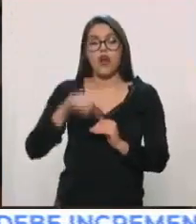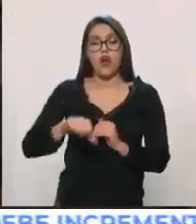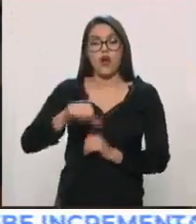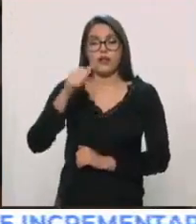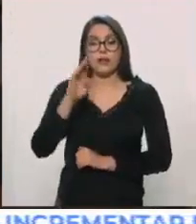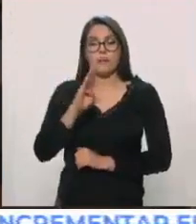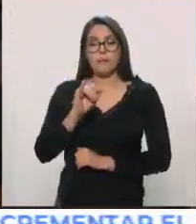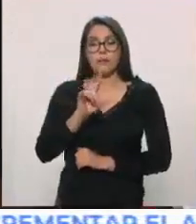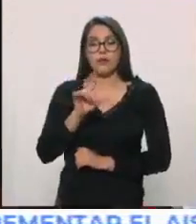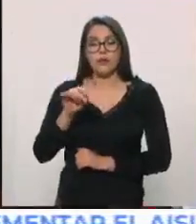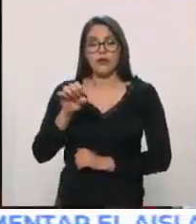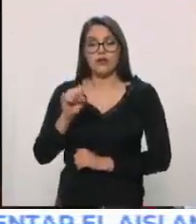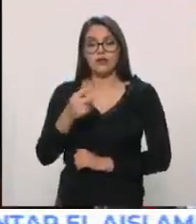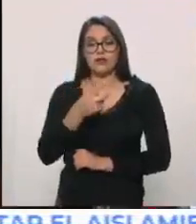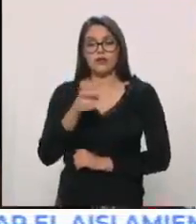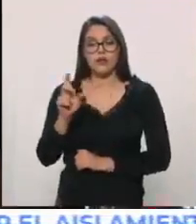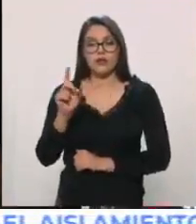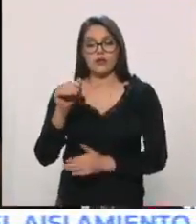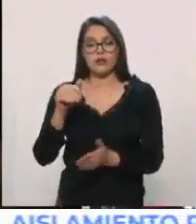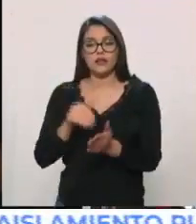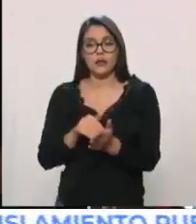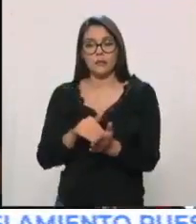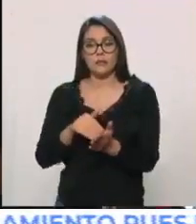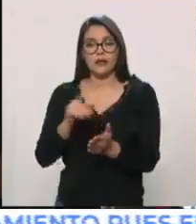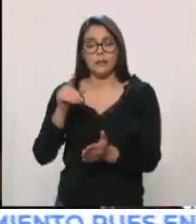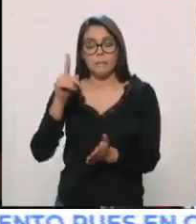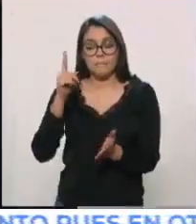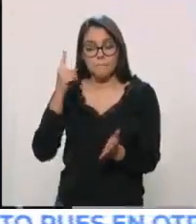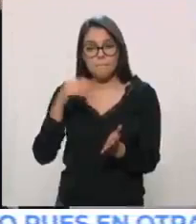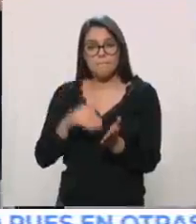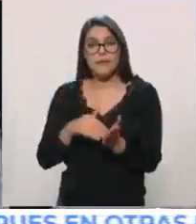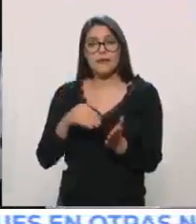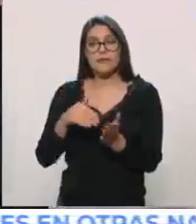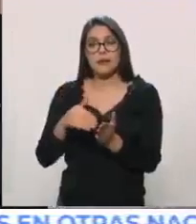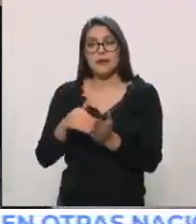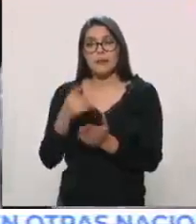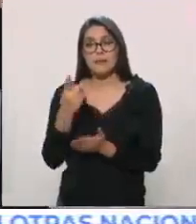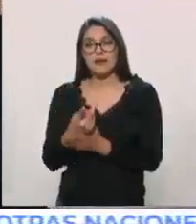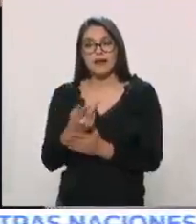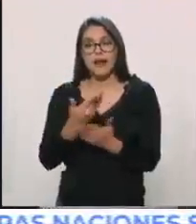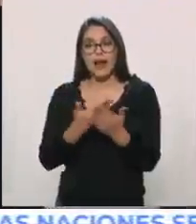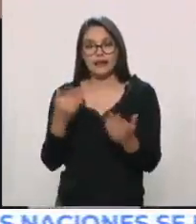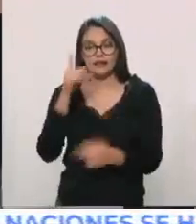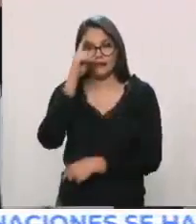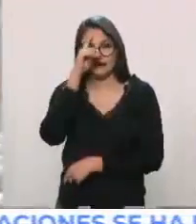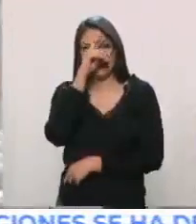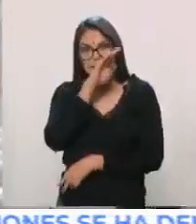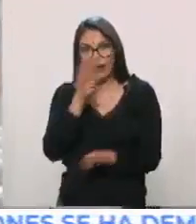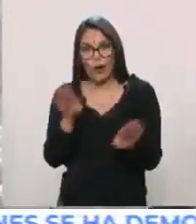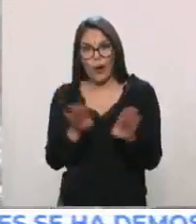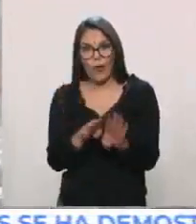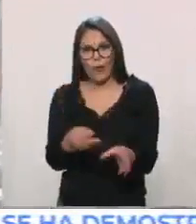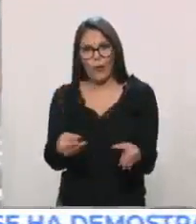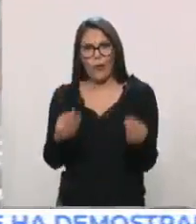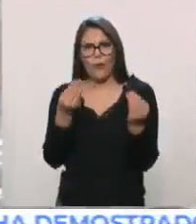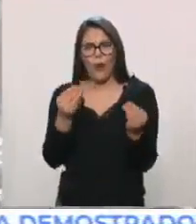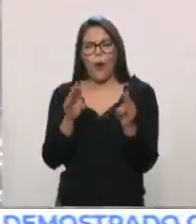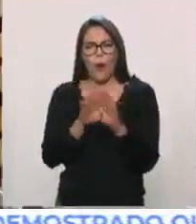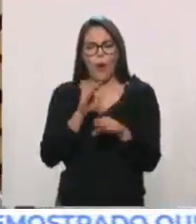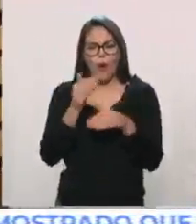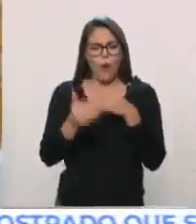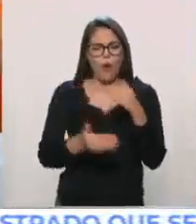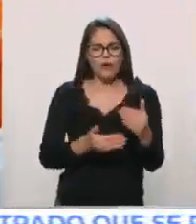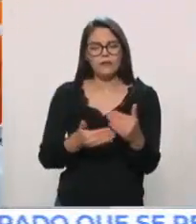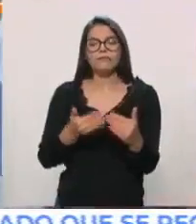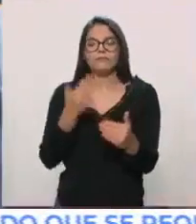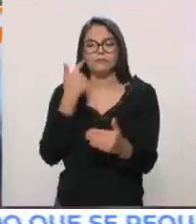11.230.000 millones de pesos, una cifra que por llevar tantos ceros nos es difícil imaginar. Entonces, para entender su evolución, repartamos